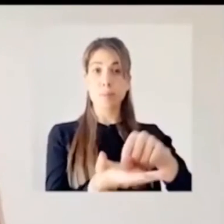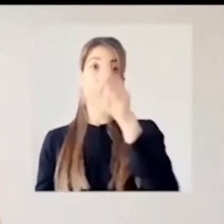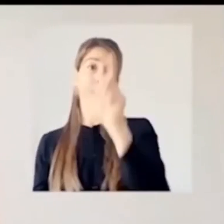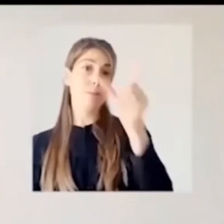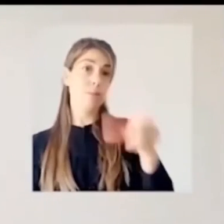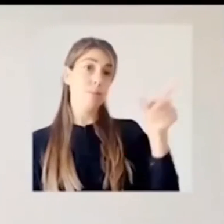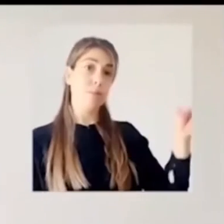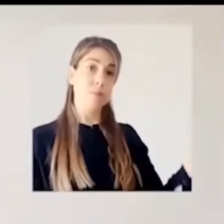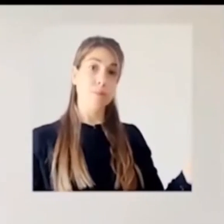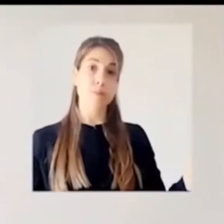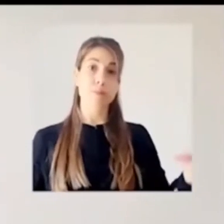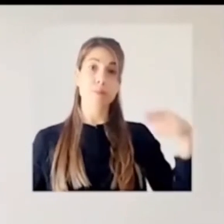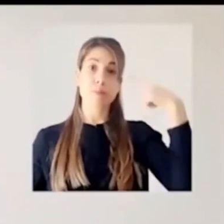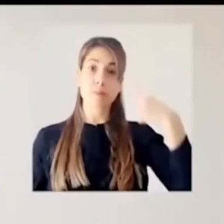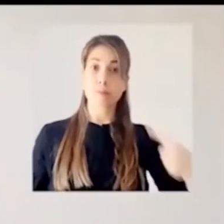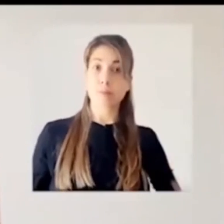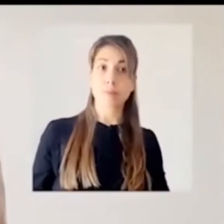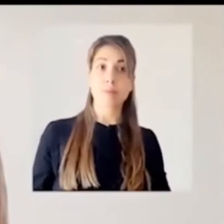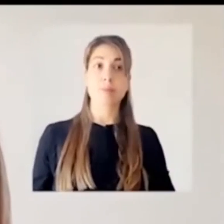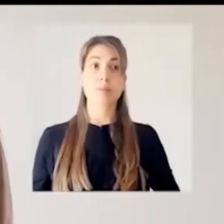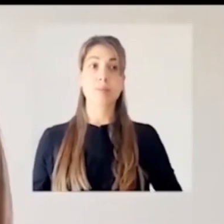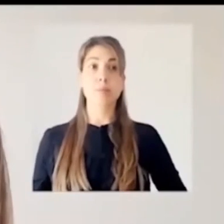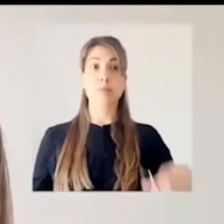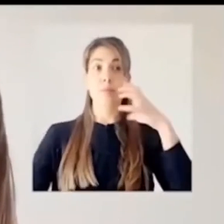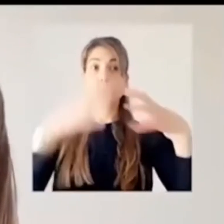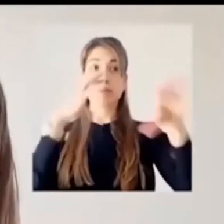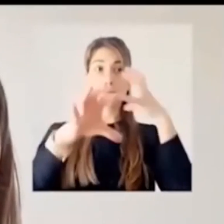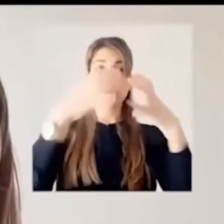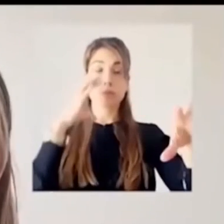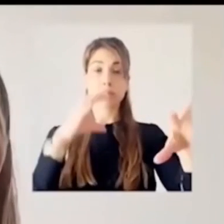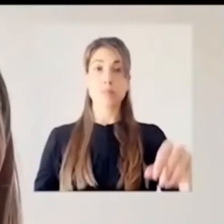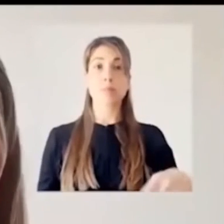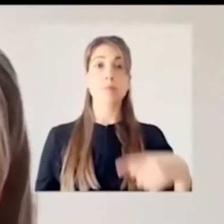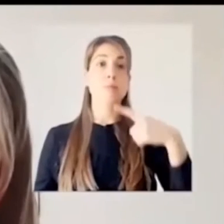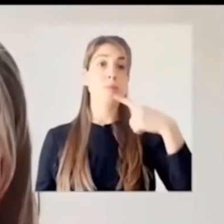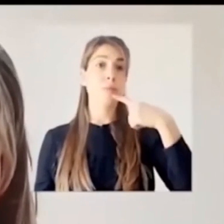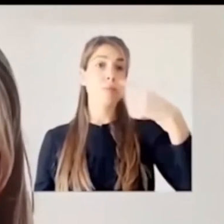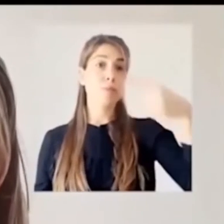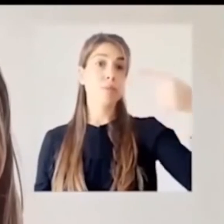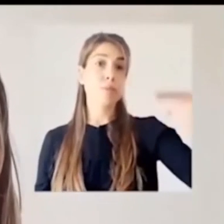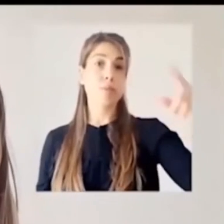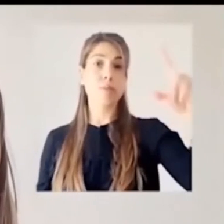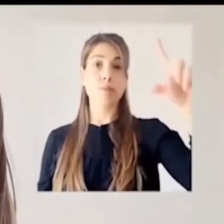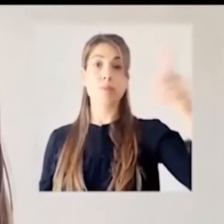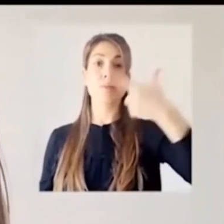señas e explicando qué se fue trabajando todo este tiempo. Así que es un poquito eso